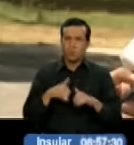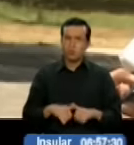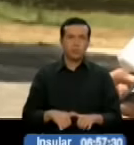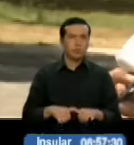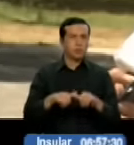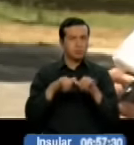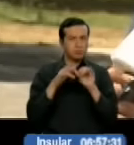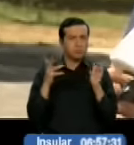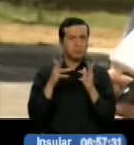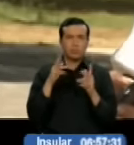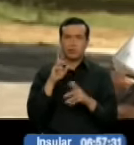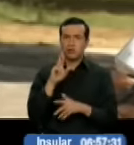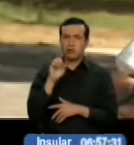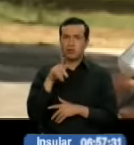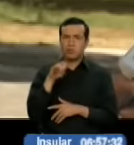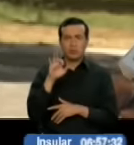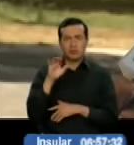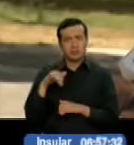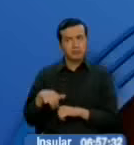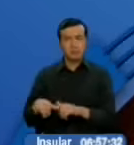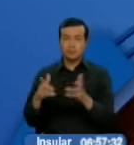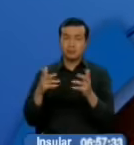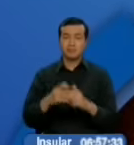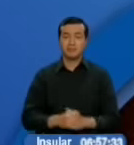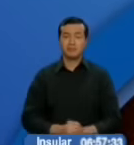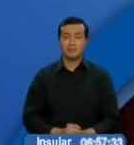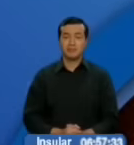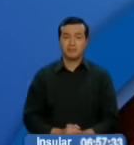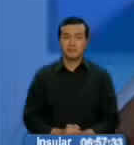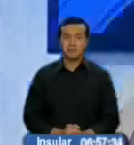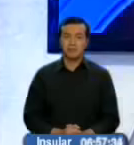y Repetto va a seguir también.